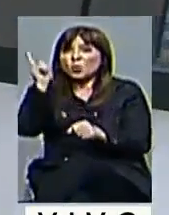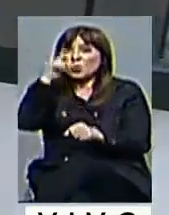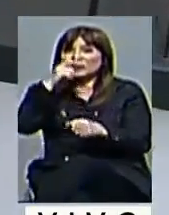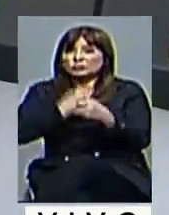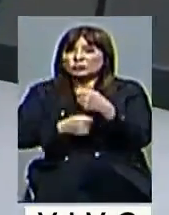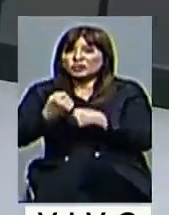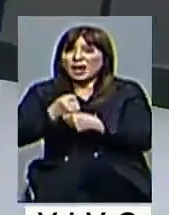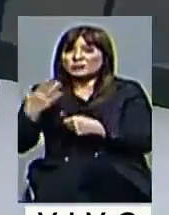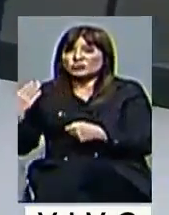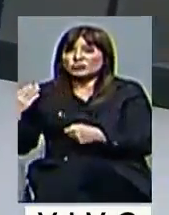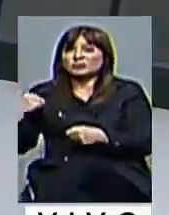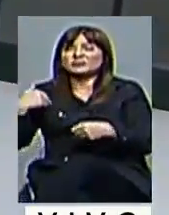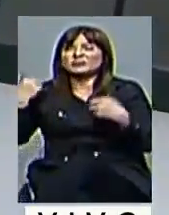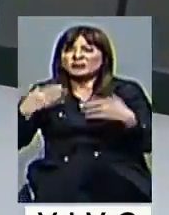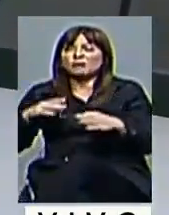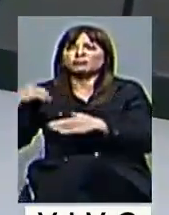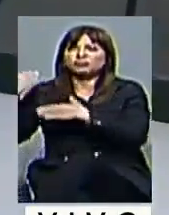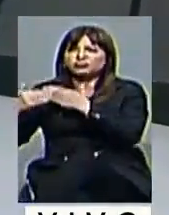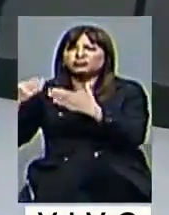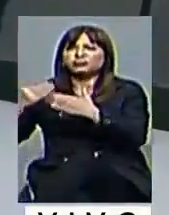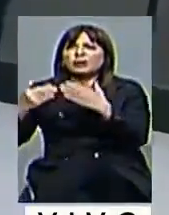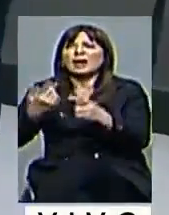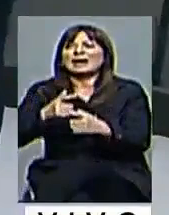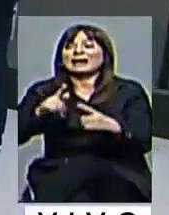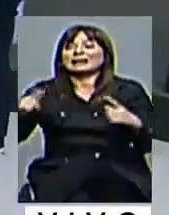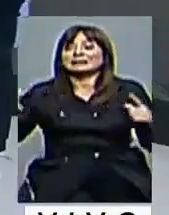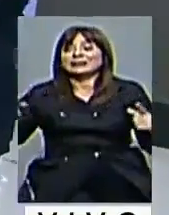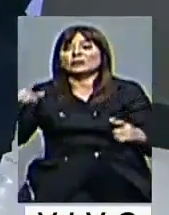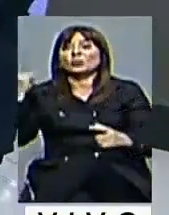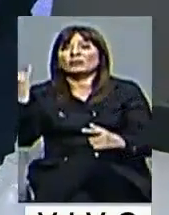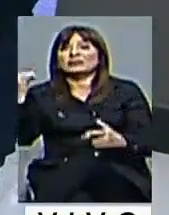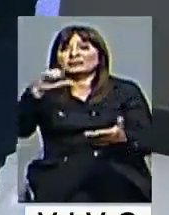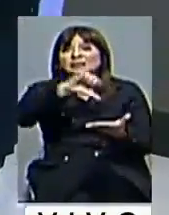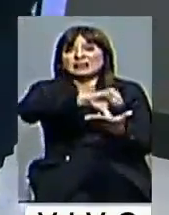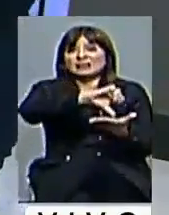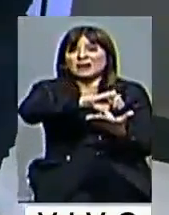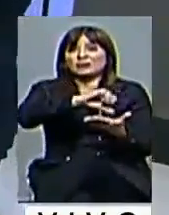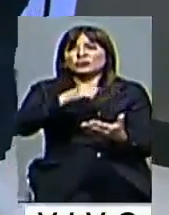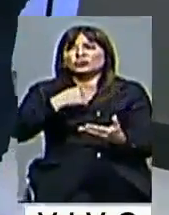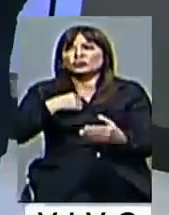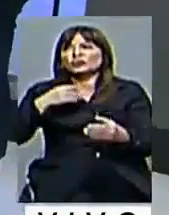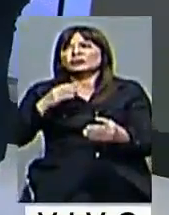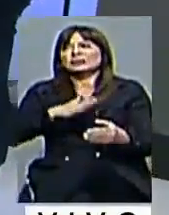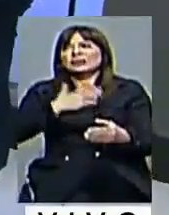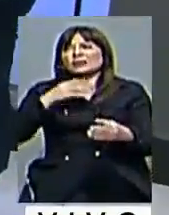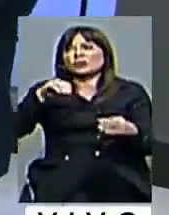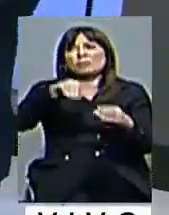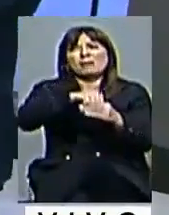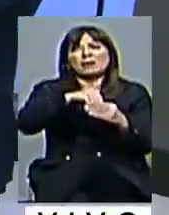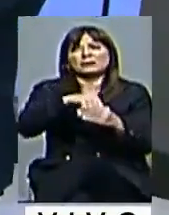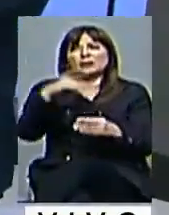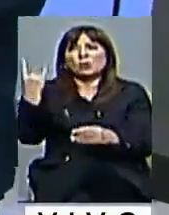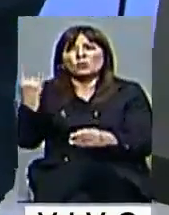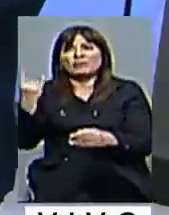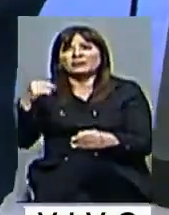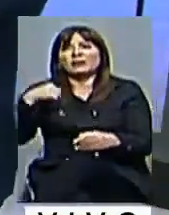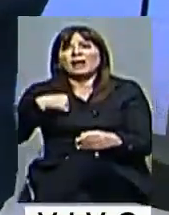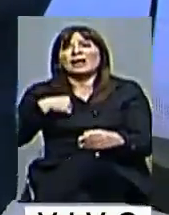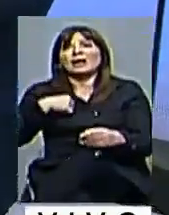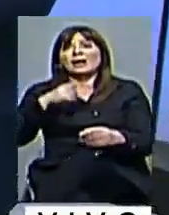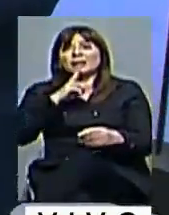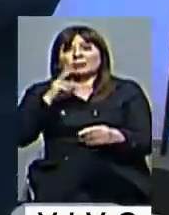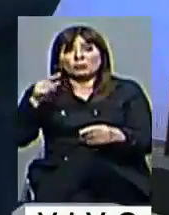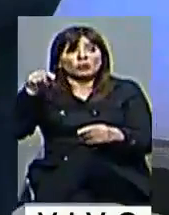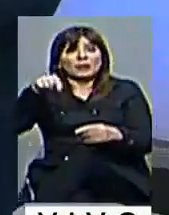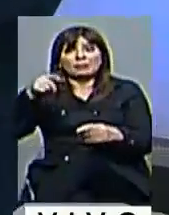años, en el sentido de hacer crecer la universidad, yo me siento parte de ella, de hacer crecer la universidad, este programa es parte